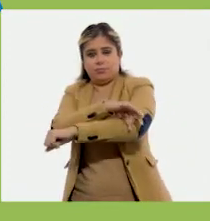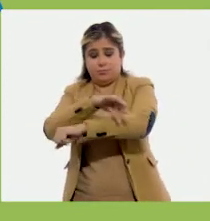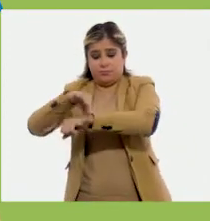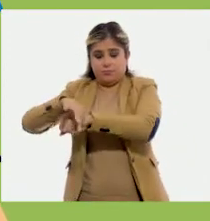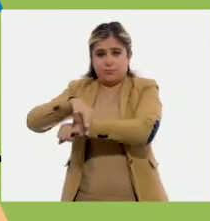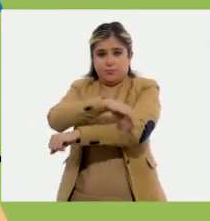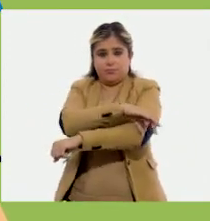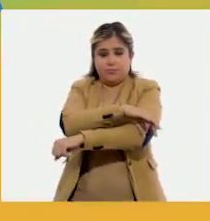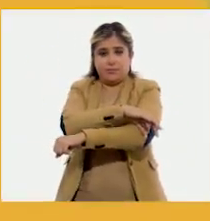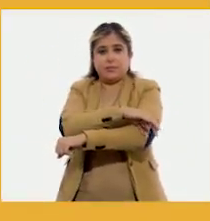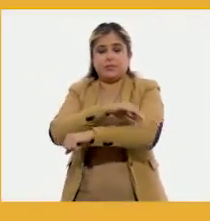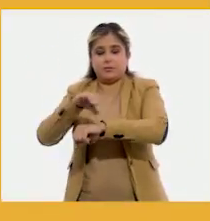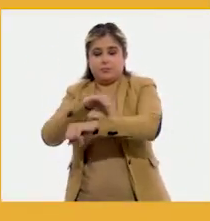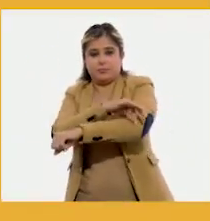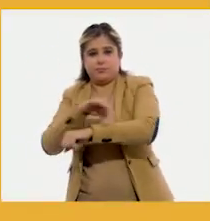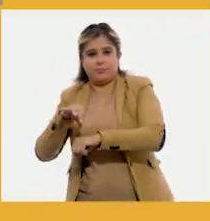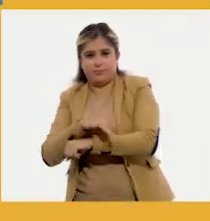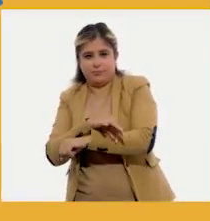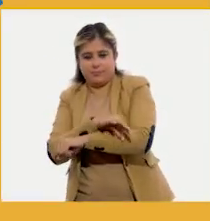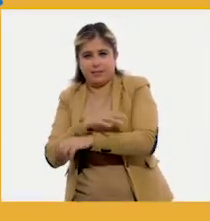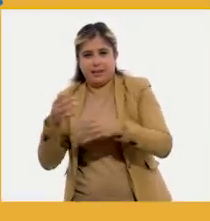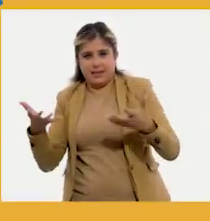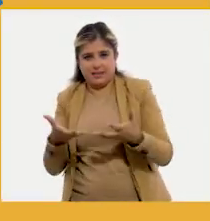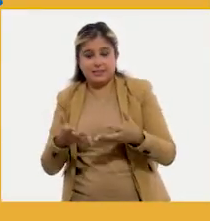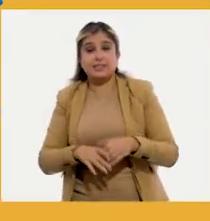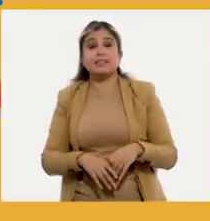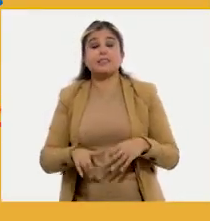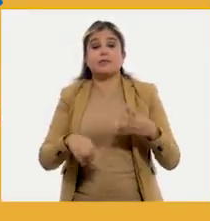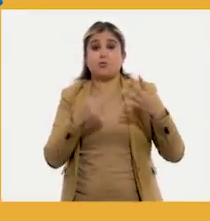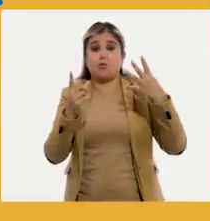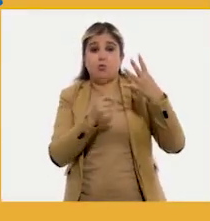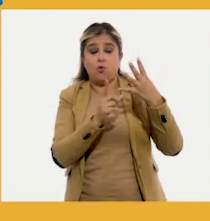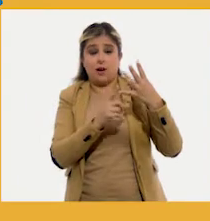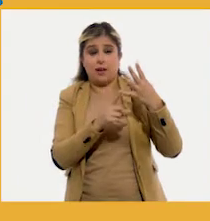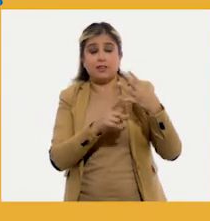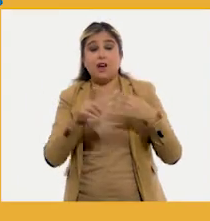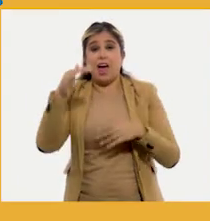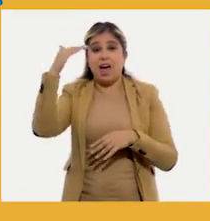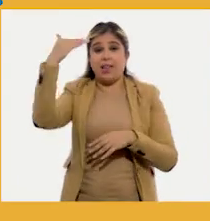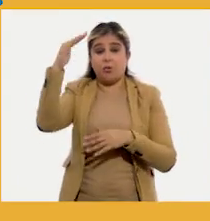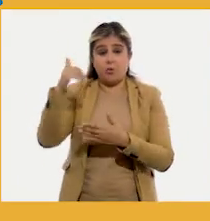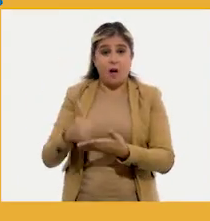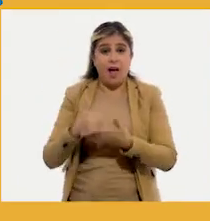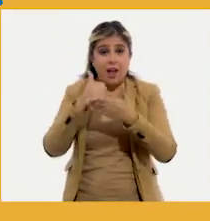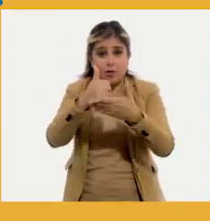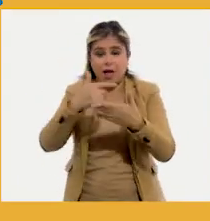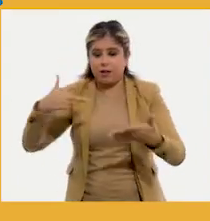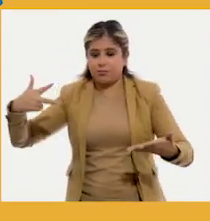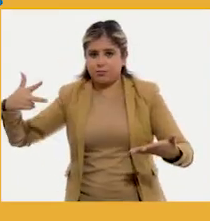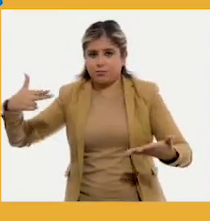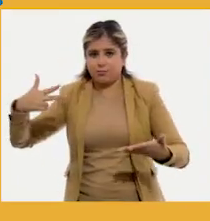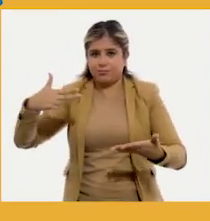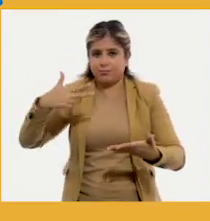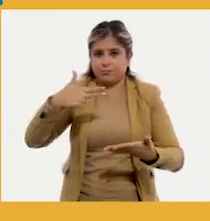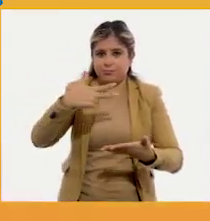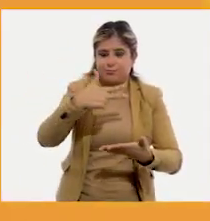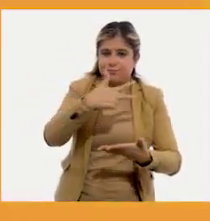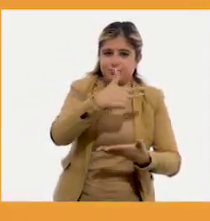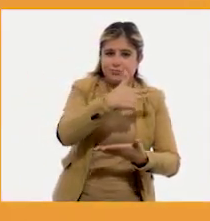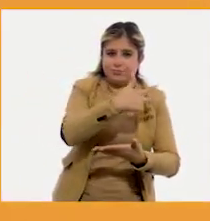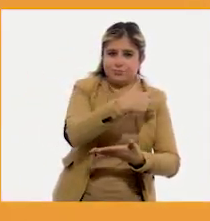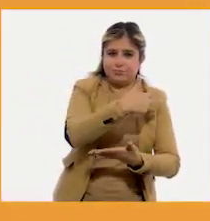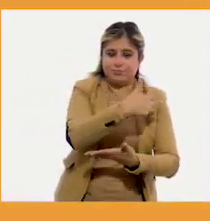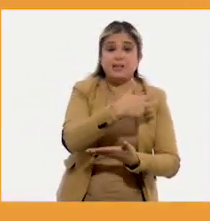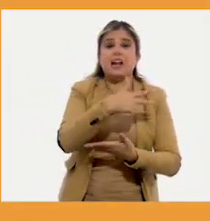horizontal entre los dos puntos. 4. Con ayuda de un adulto, corta sobre la línea horizontal que